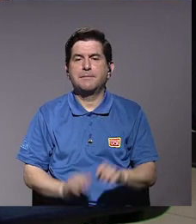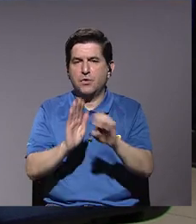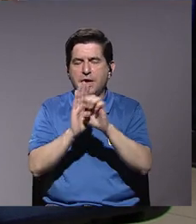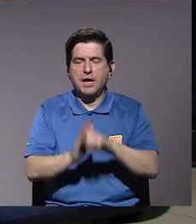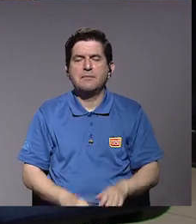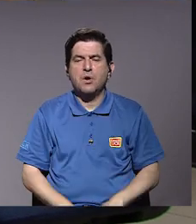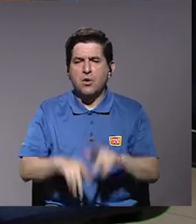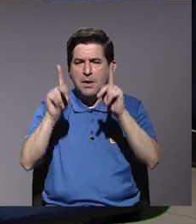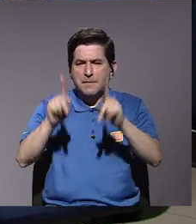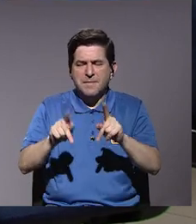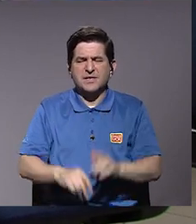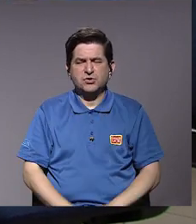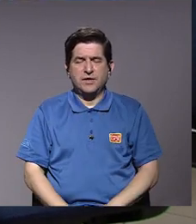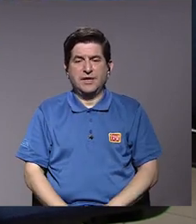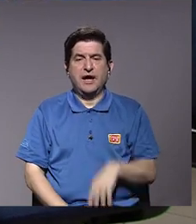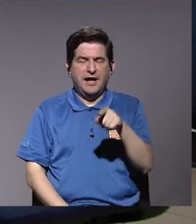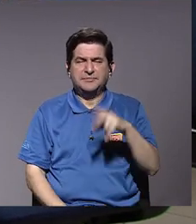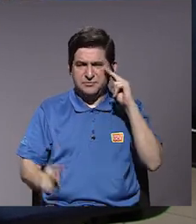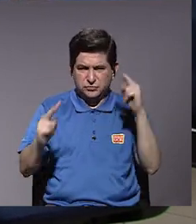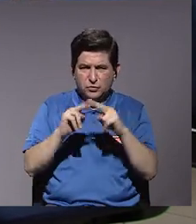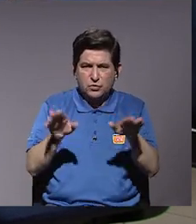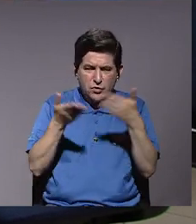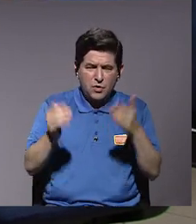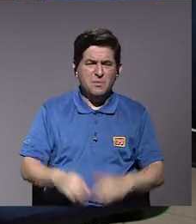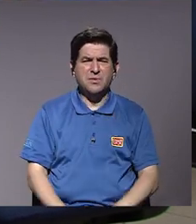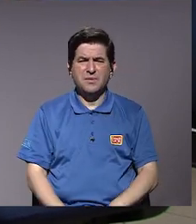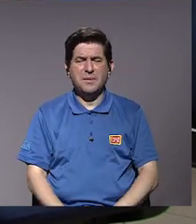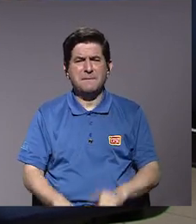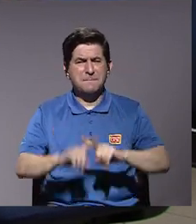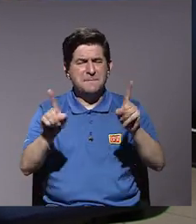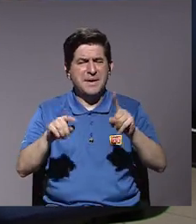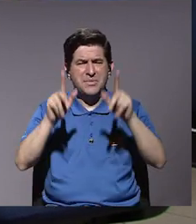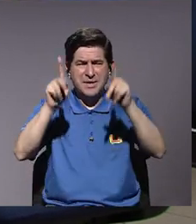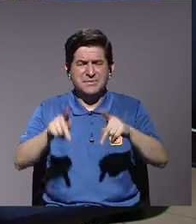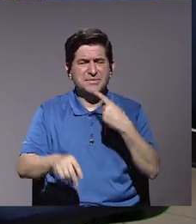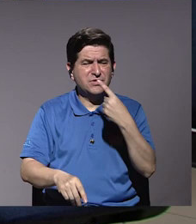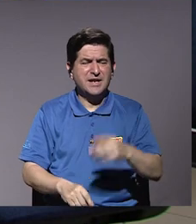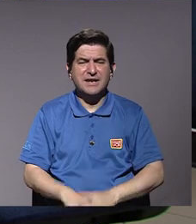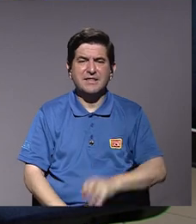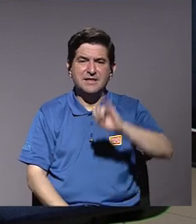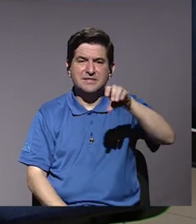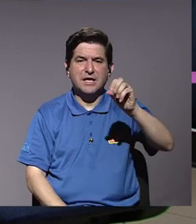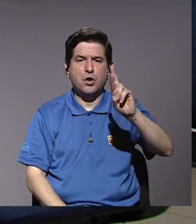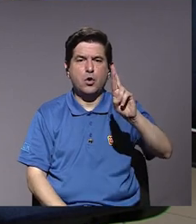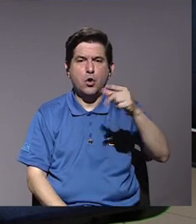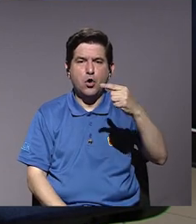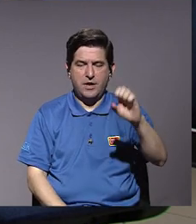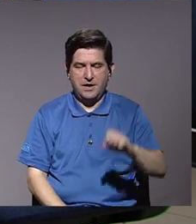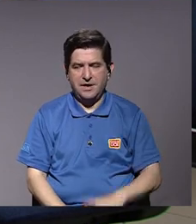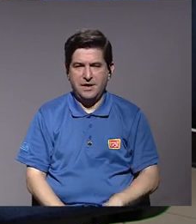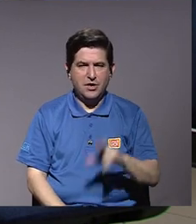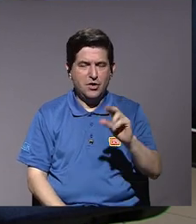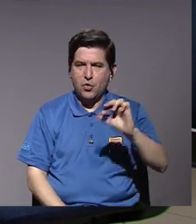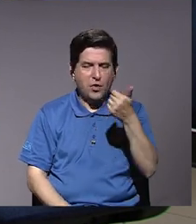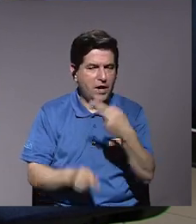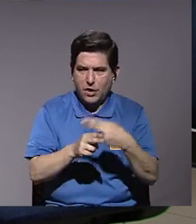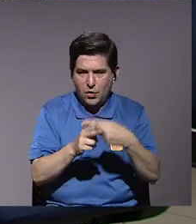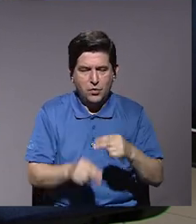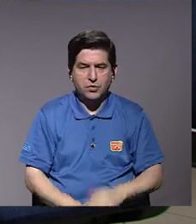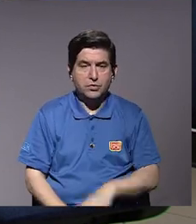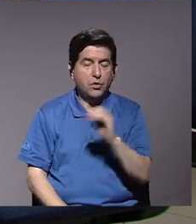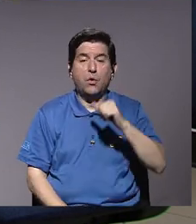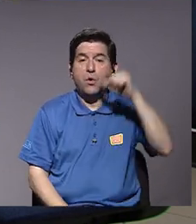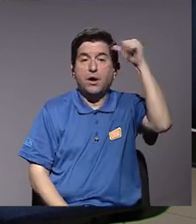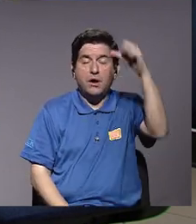conocido como. Entonces, Mauricio Chacón es conocido como Jorge, pero es que a mí no me gusta que me digan Mauricio, entonces tendrían que decirle Jorge. O